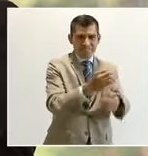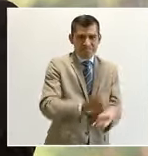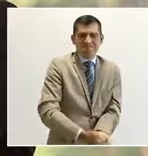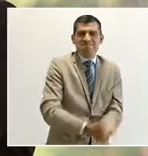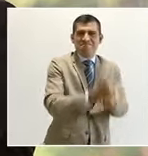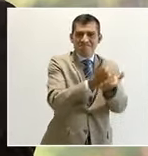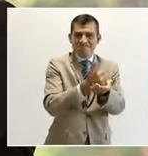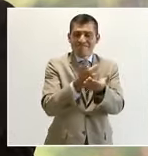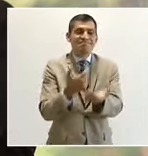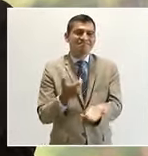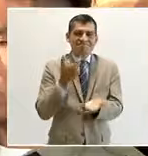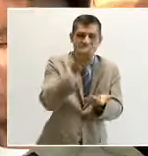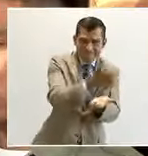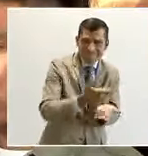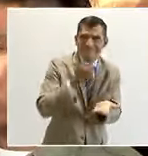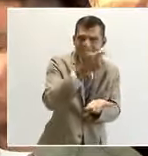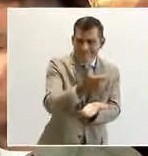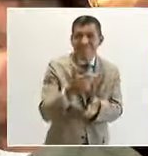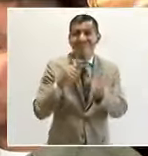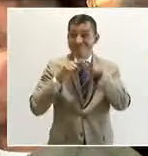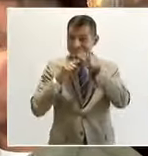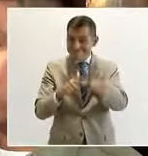y la van a seguir recibiendo